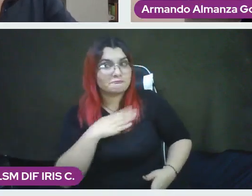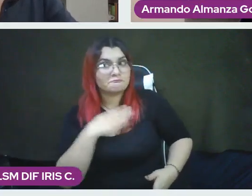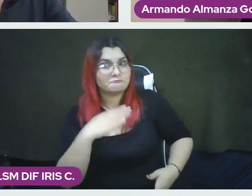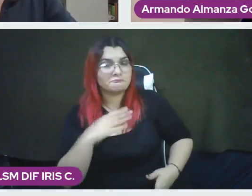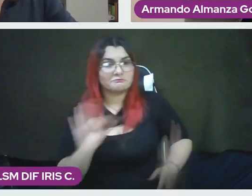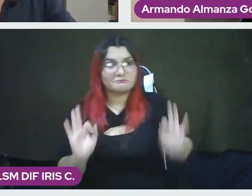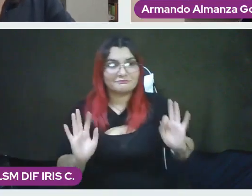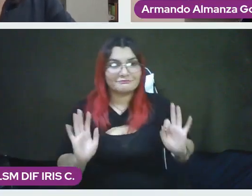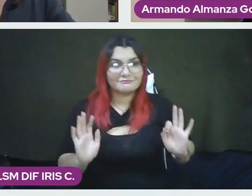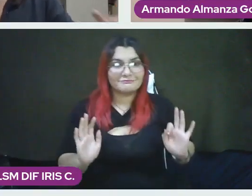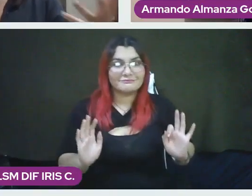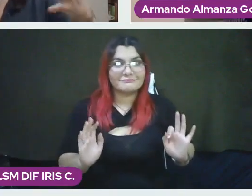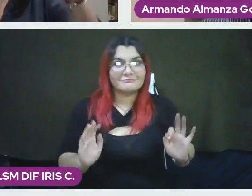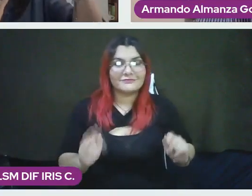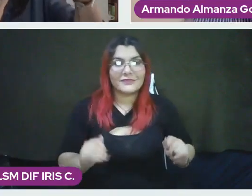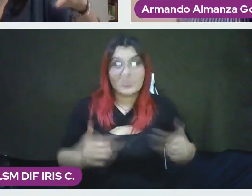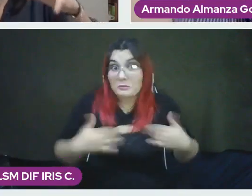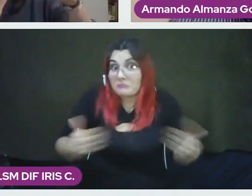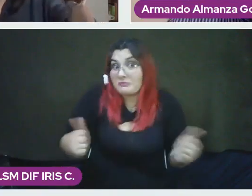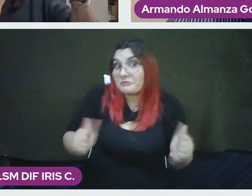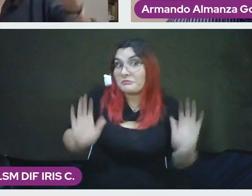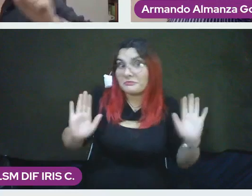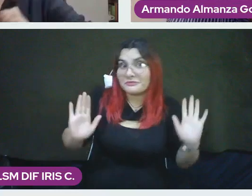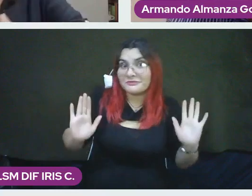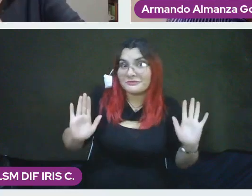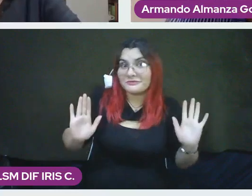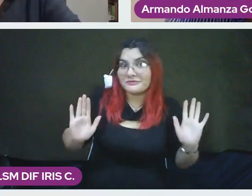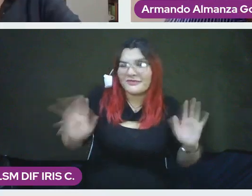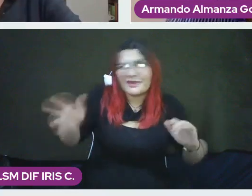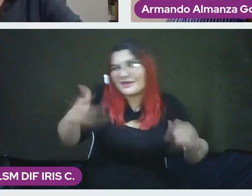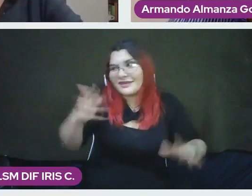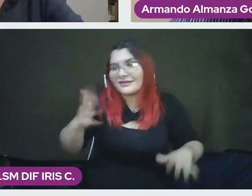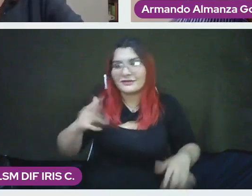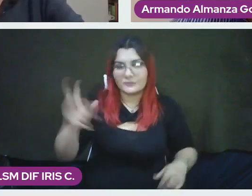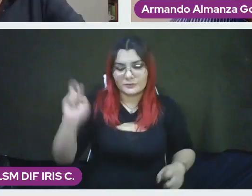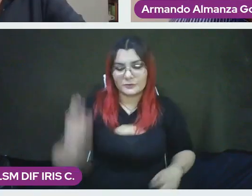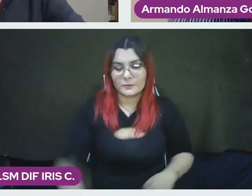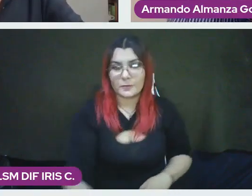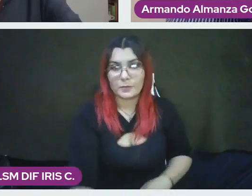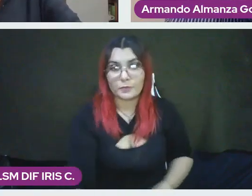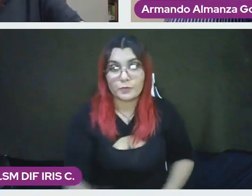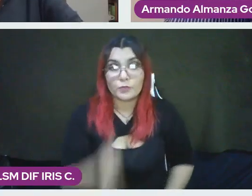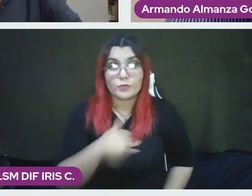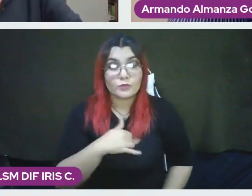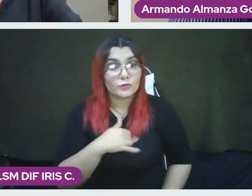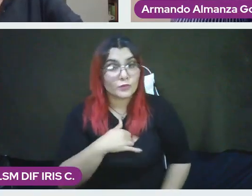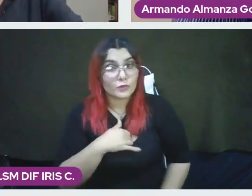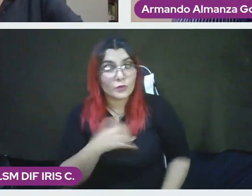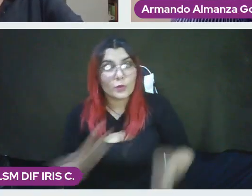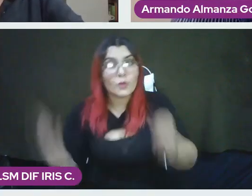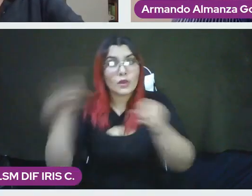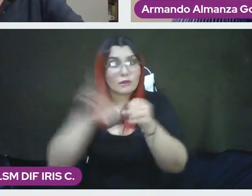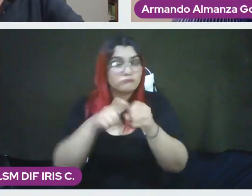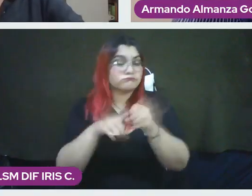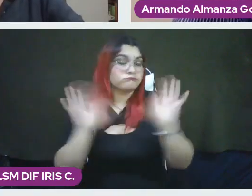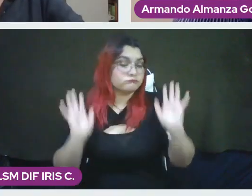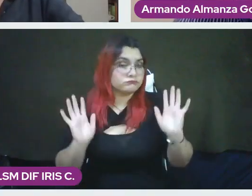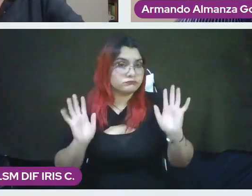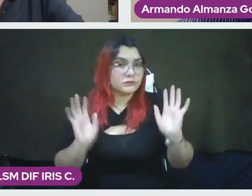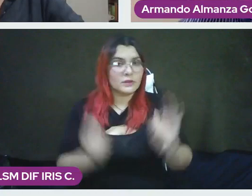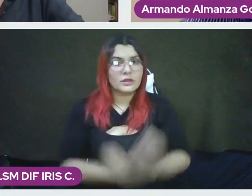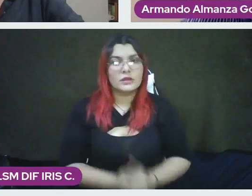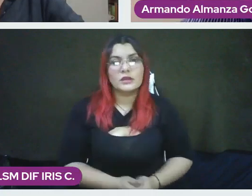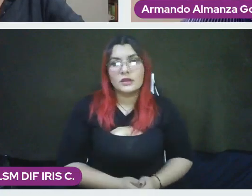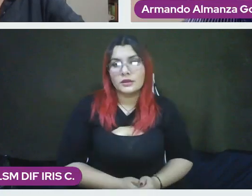No sé si me expliqué, pero sí. esa es como la idea. Yo abonaría a un concepto que